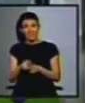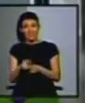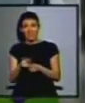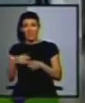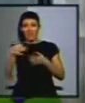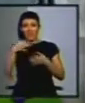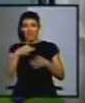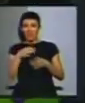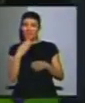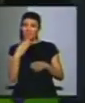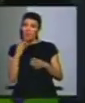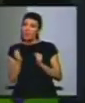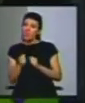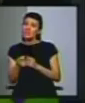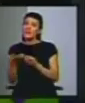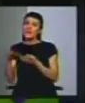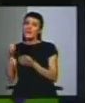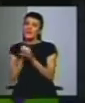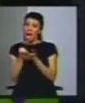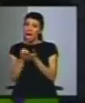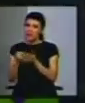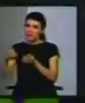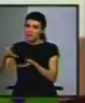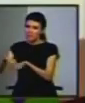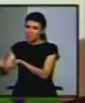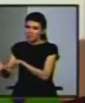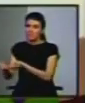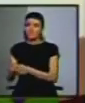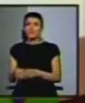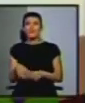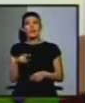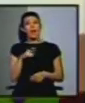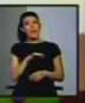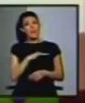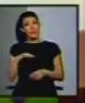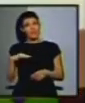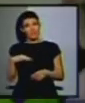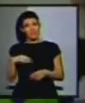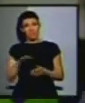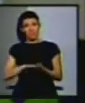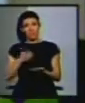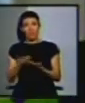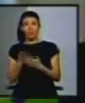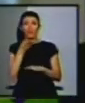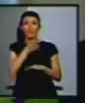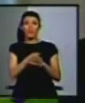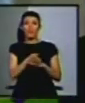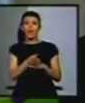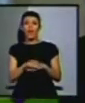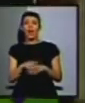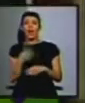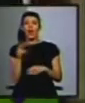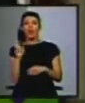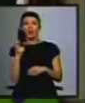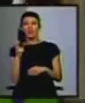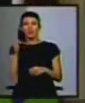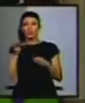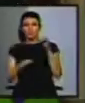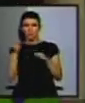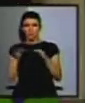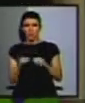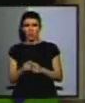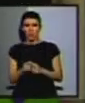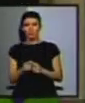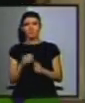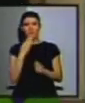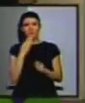Es la propia ley de fármacos la que llevó al ministro de Salud a comparecer este jueves ante el octavo juzgado de garantía. Los diputados